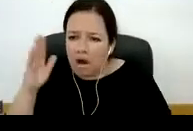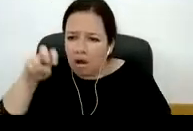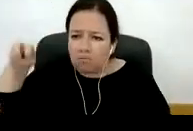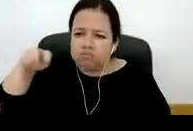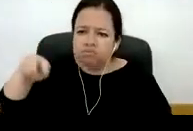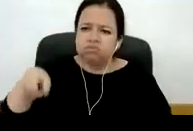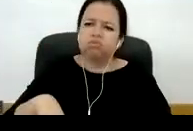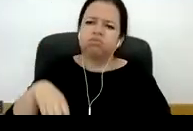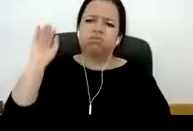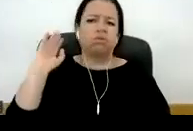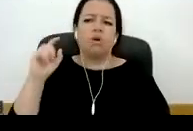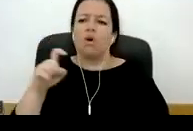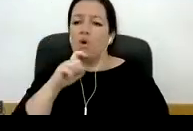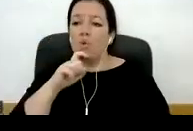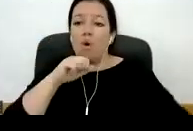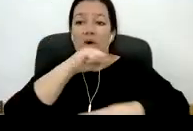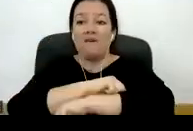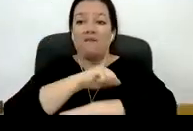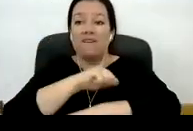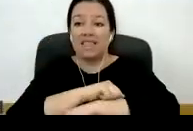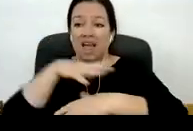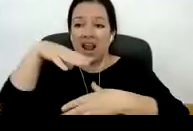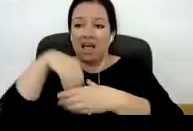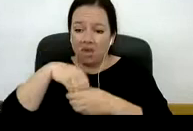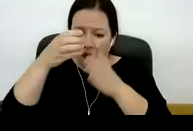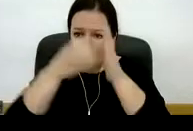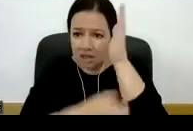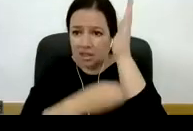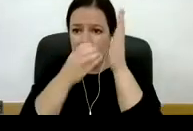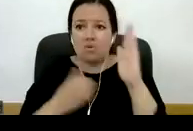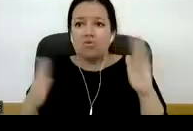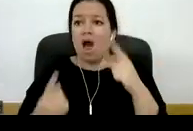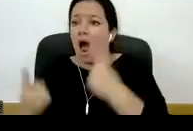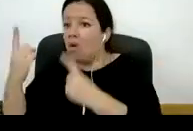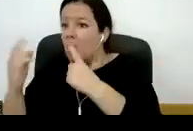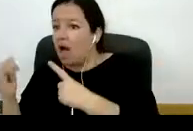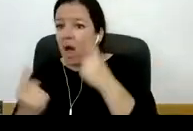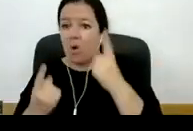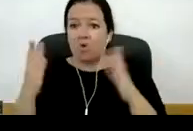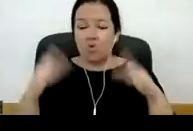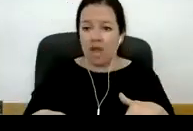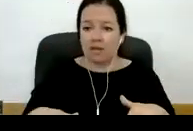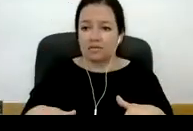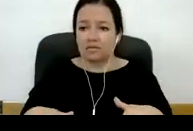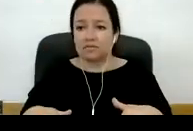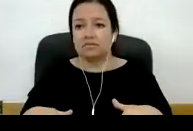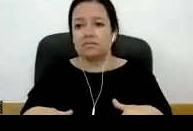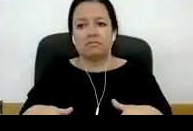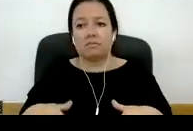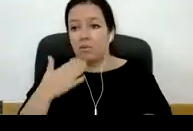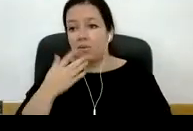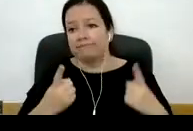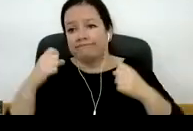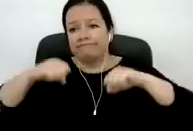la luz, el patio interior para instalarlo, pero hay edificios que no tienen ese patio interior, no tienen ascensores y hay muchos